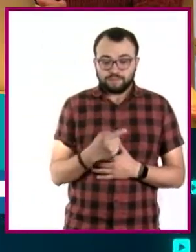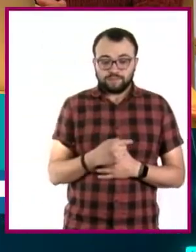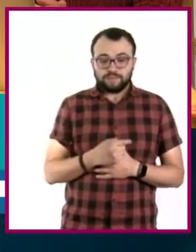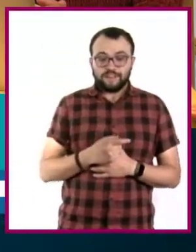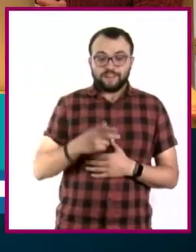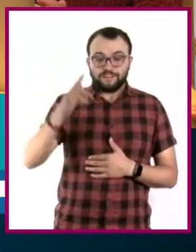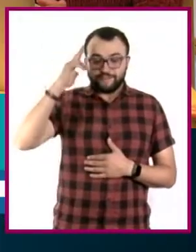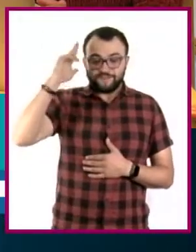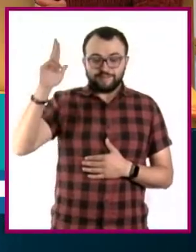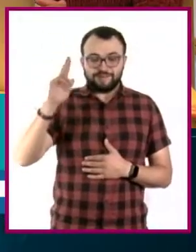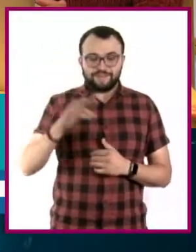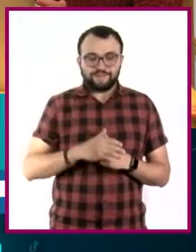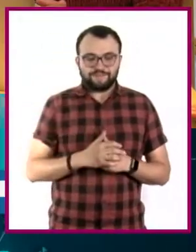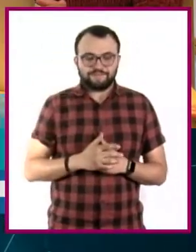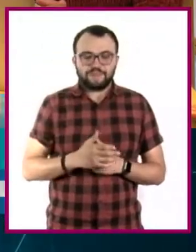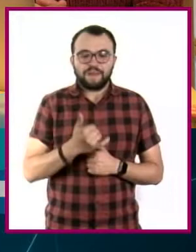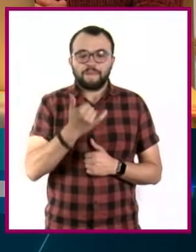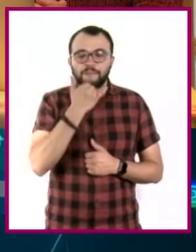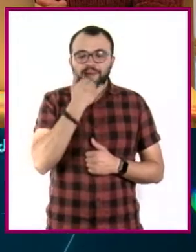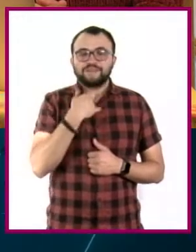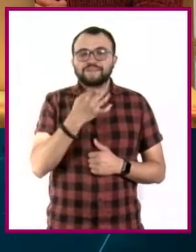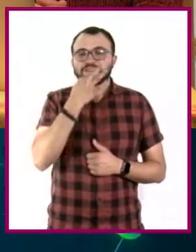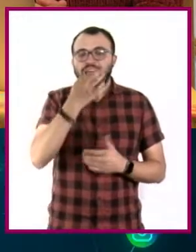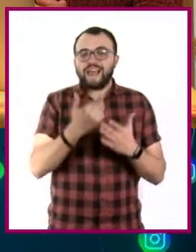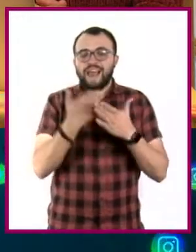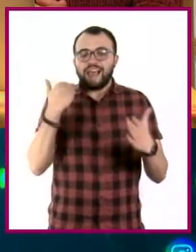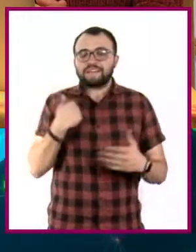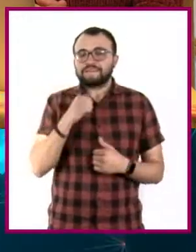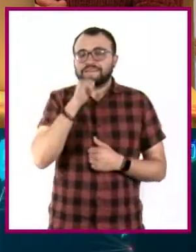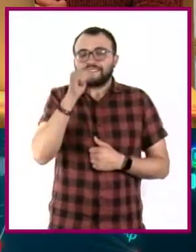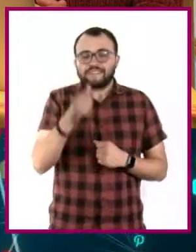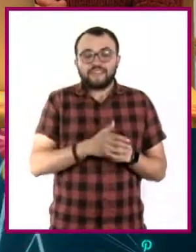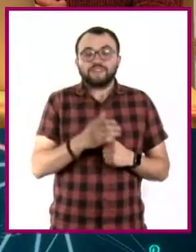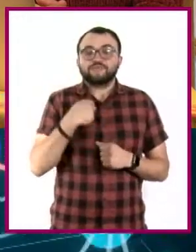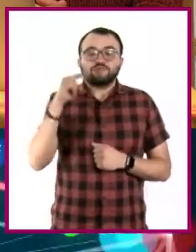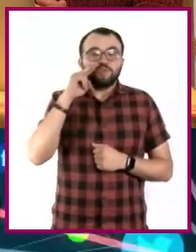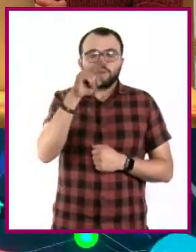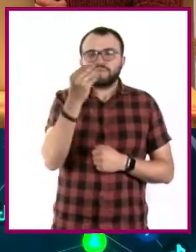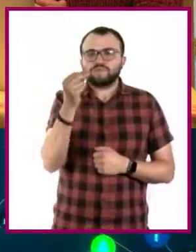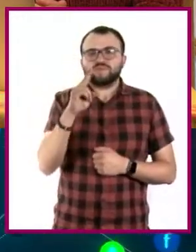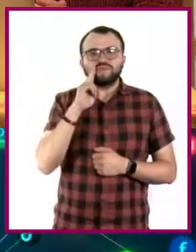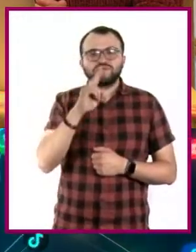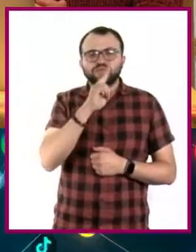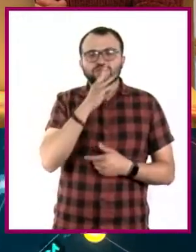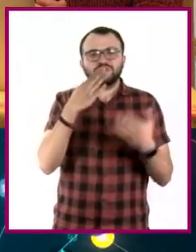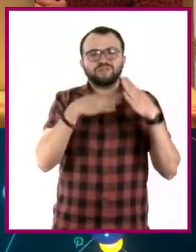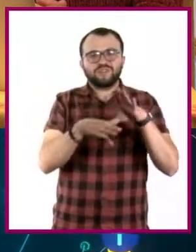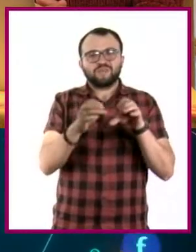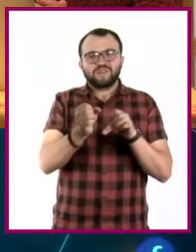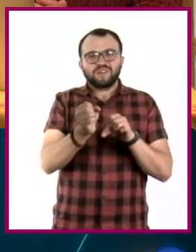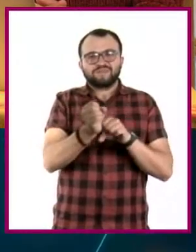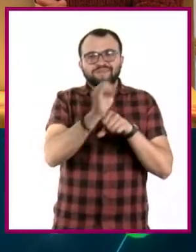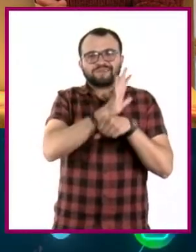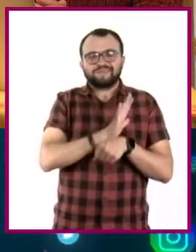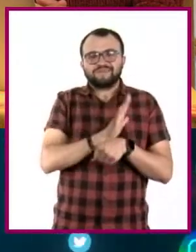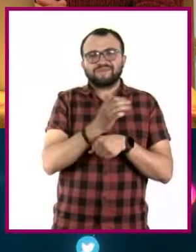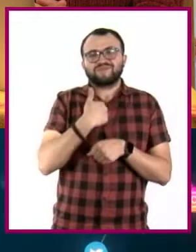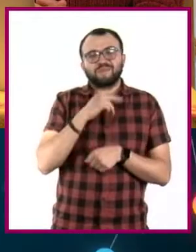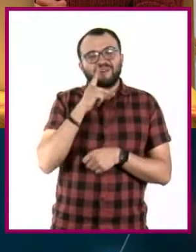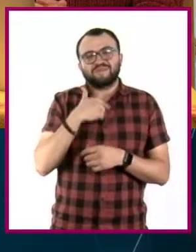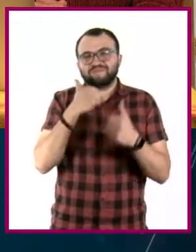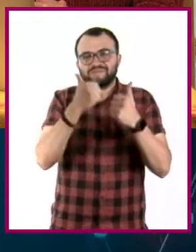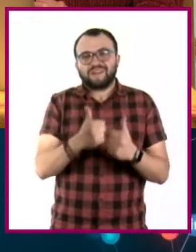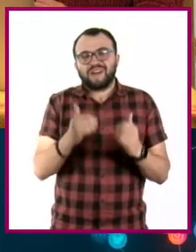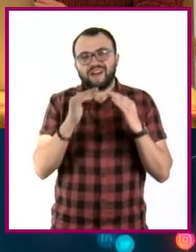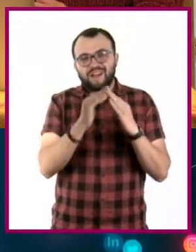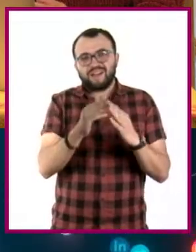Hola Mati, disculpa por no avisarte antes. Es que vi varias noticias alarmantes sobre el COVID y decidí quedarme en casa. Y pues pensé